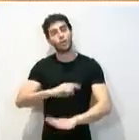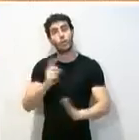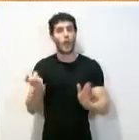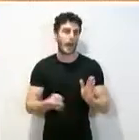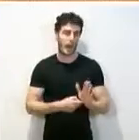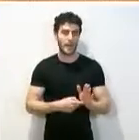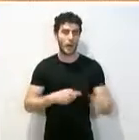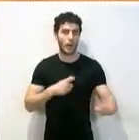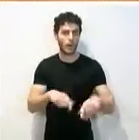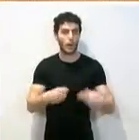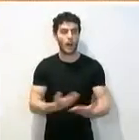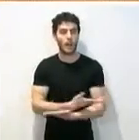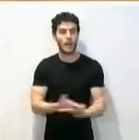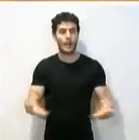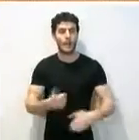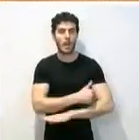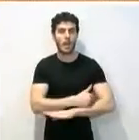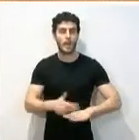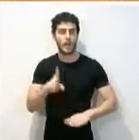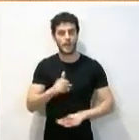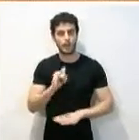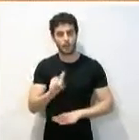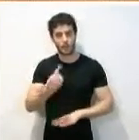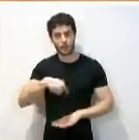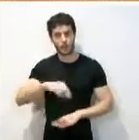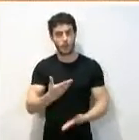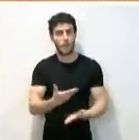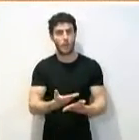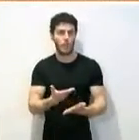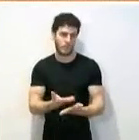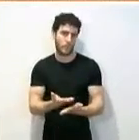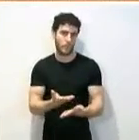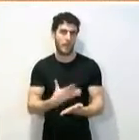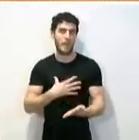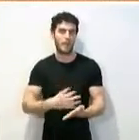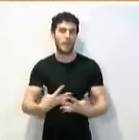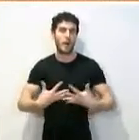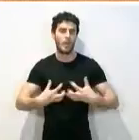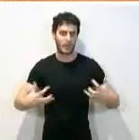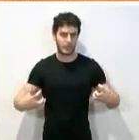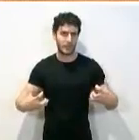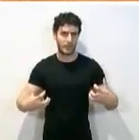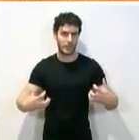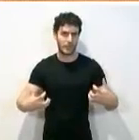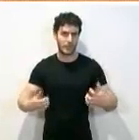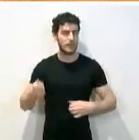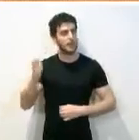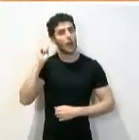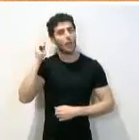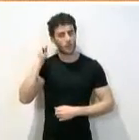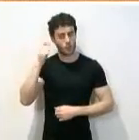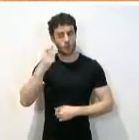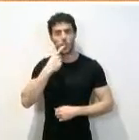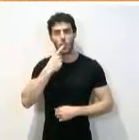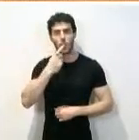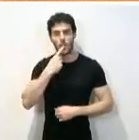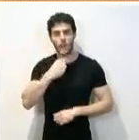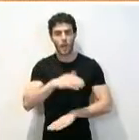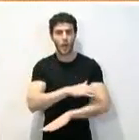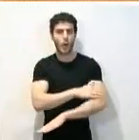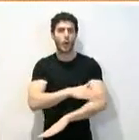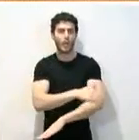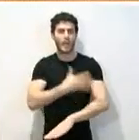ciudadanos tienen derecho. Podemos robar la frase de los pensionistas: gobierne quien